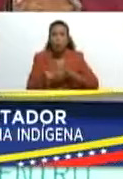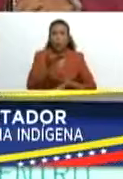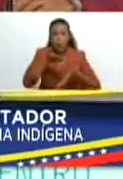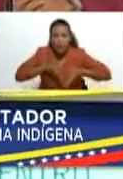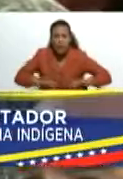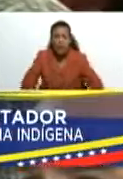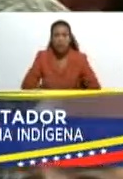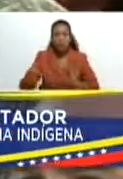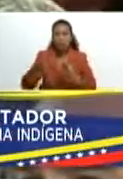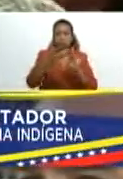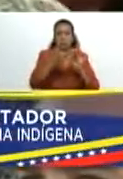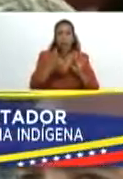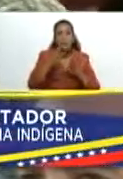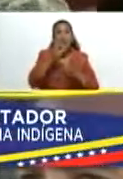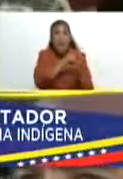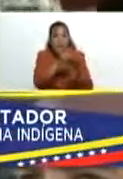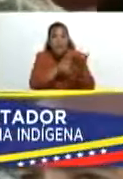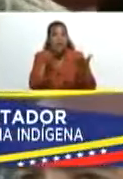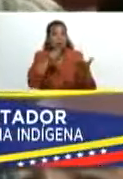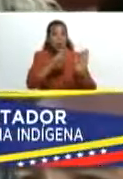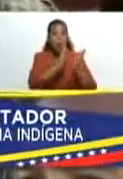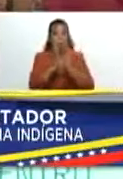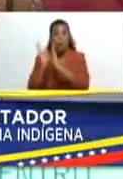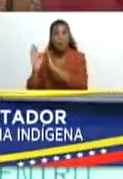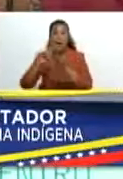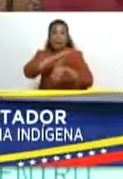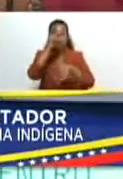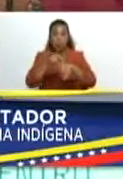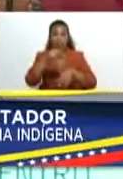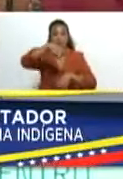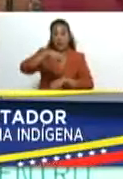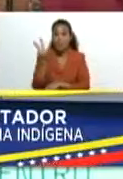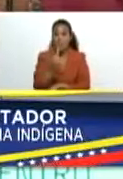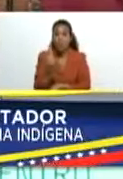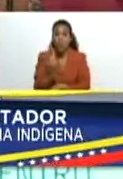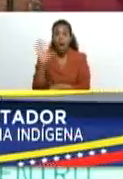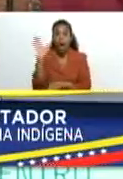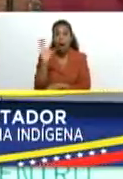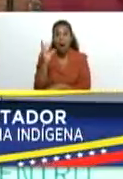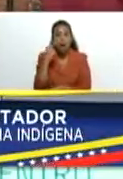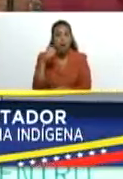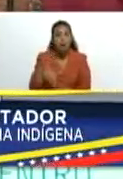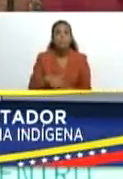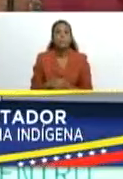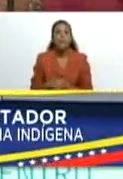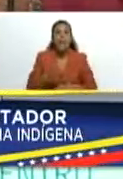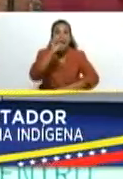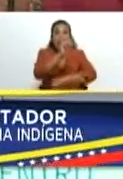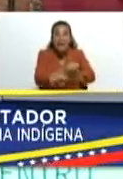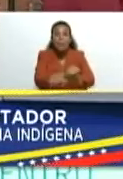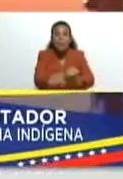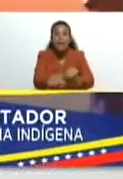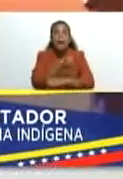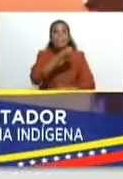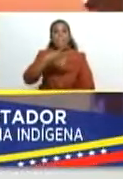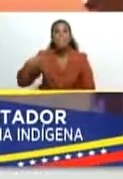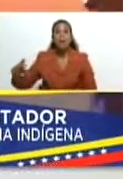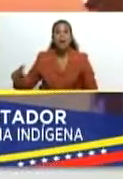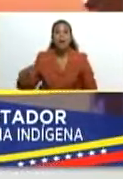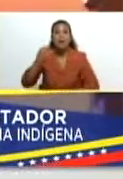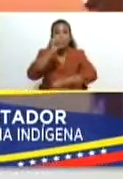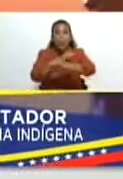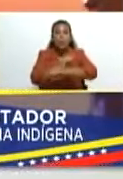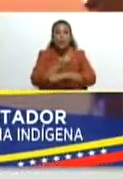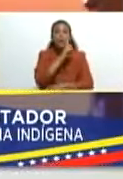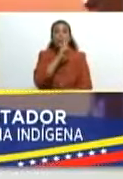devolución oportuna. ¿Ese libro viene de la Biblioteca Nacional? Correcto, presidente. Mira ¿Cómo se llama? Titula. La esclavitud blanca, de